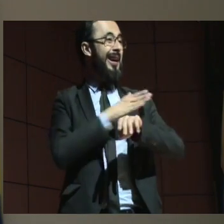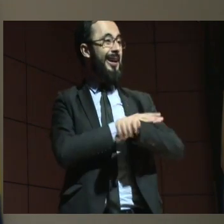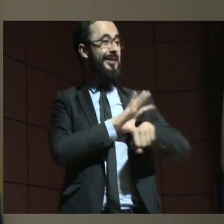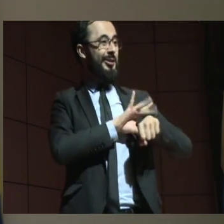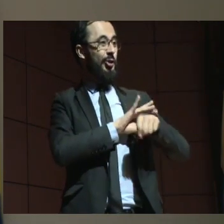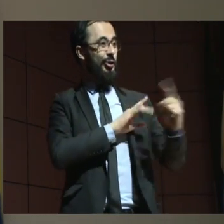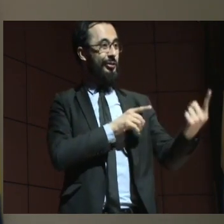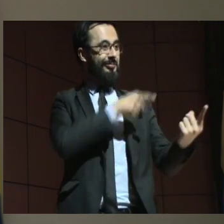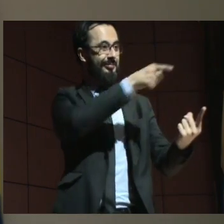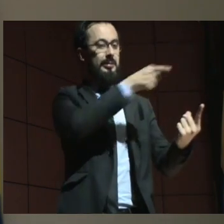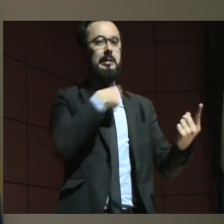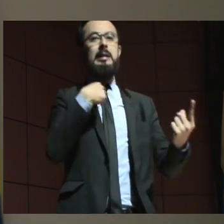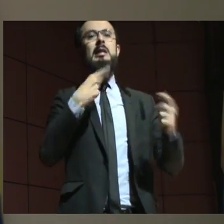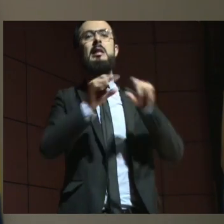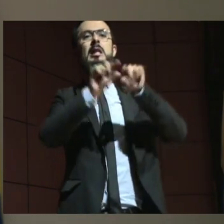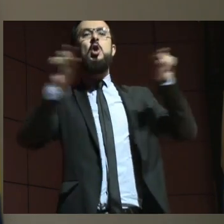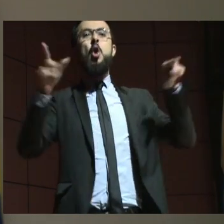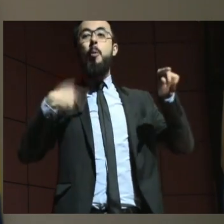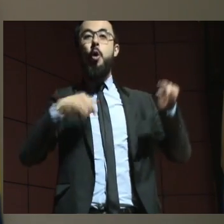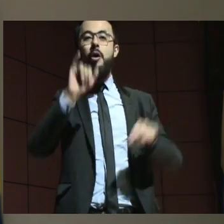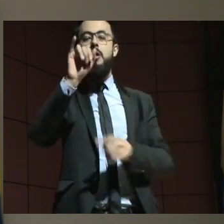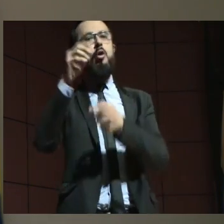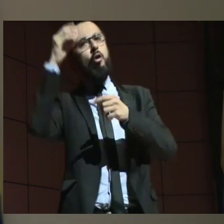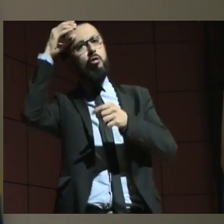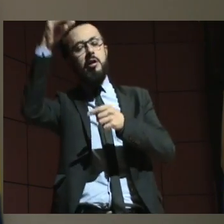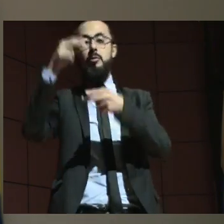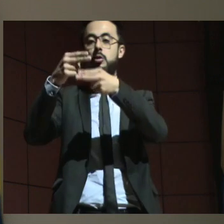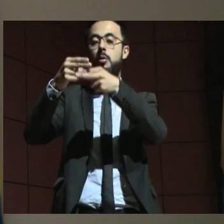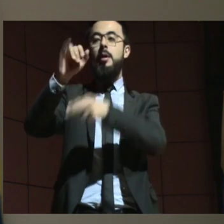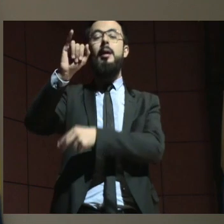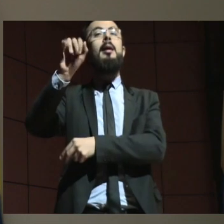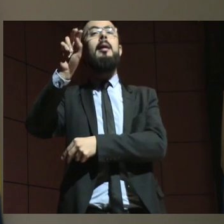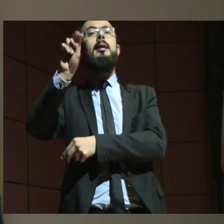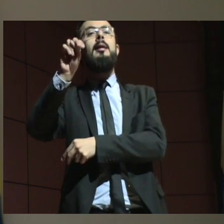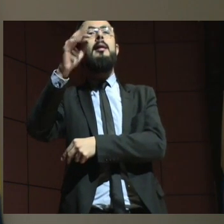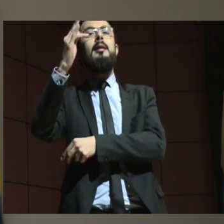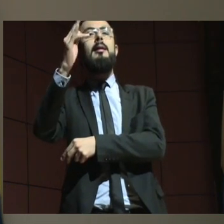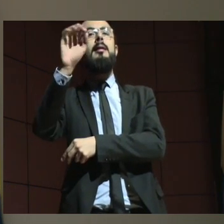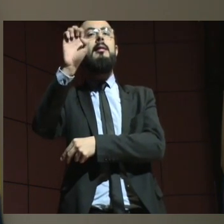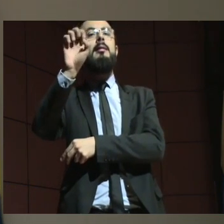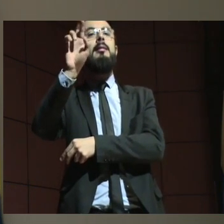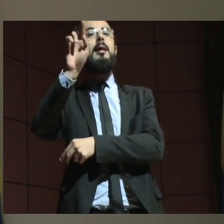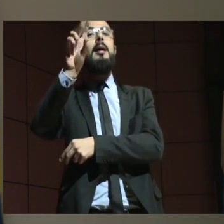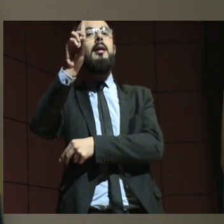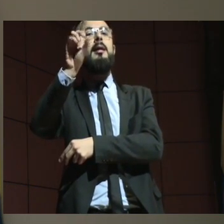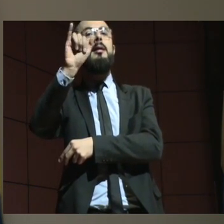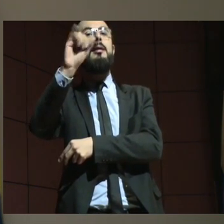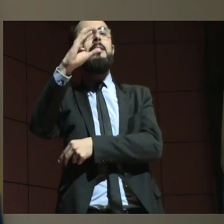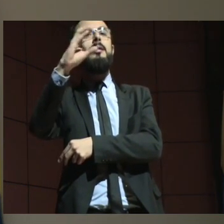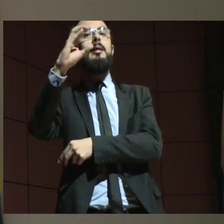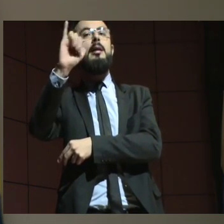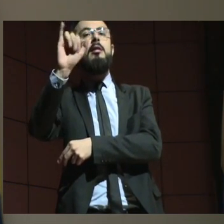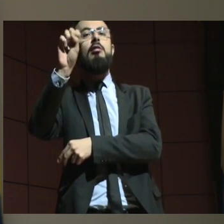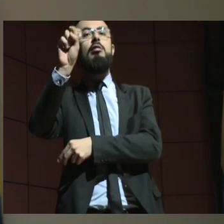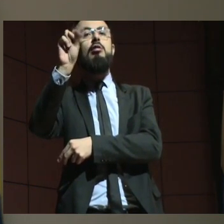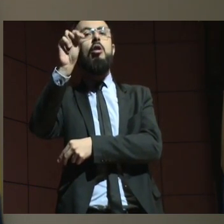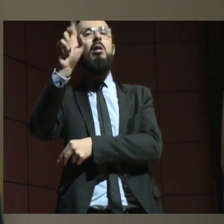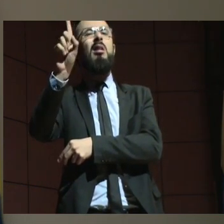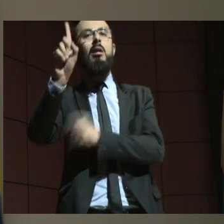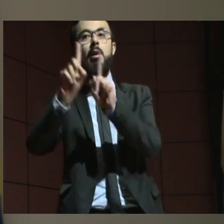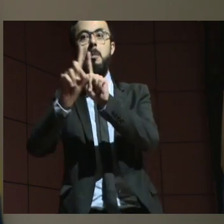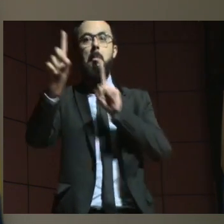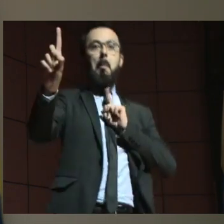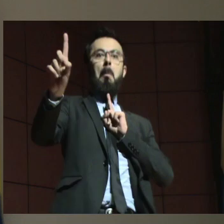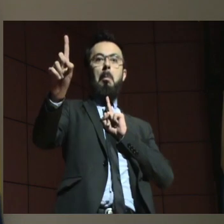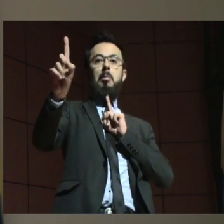trata sobre el estado actual de la interdicción en Colombia. Sin embargo, lo que voy a presentar a continuación no tiene que ver únicamente con interdicción, sino